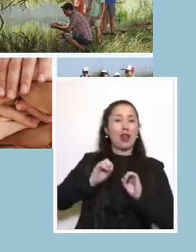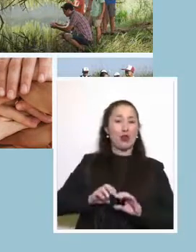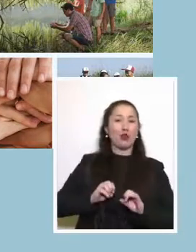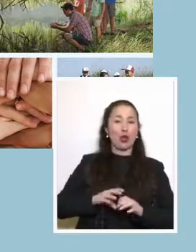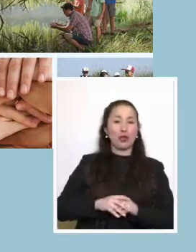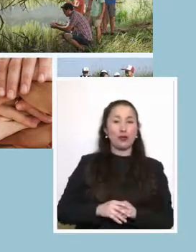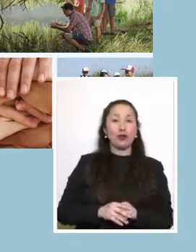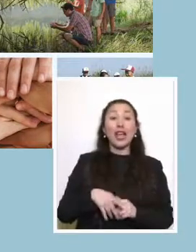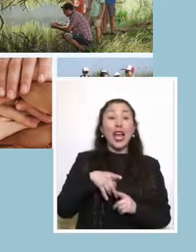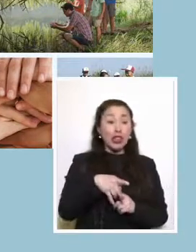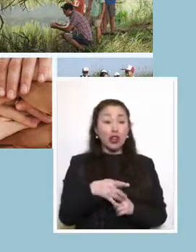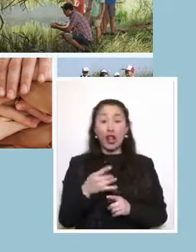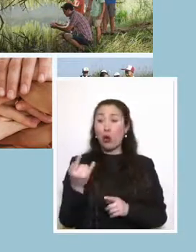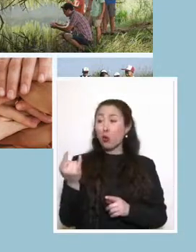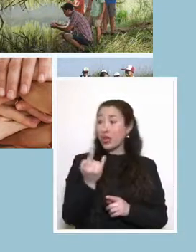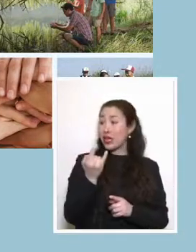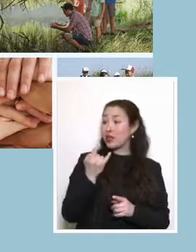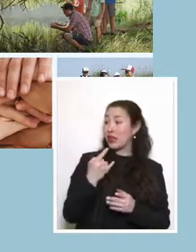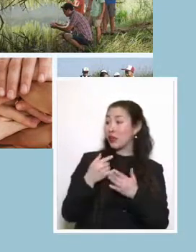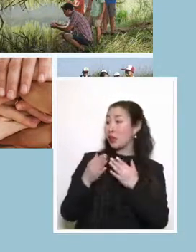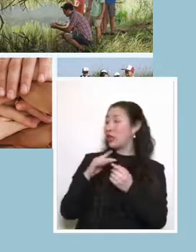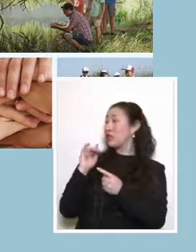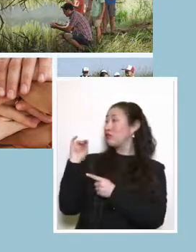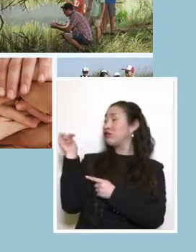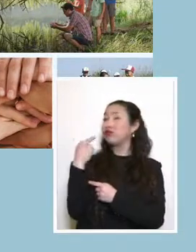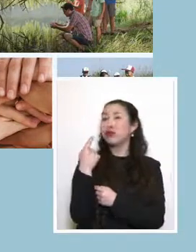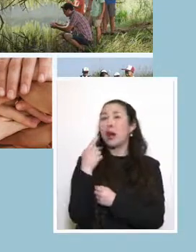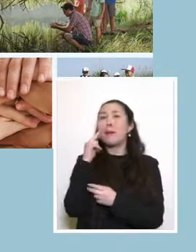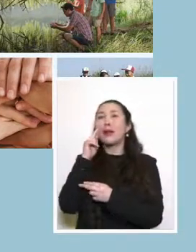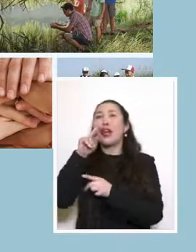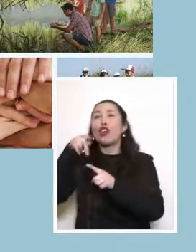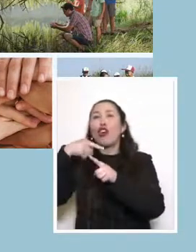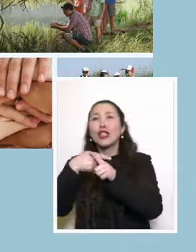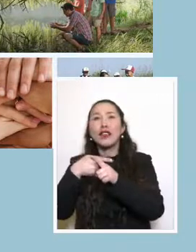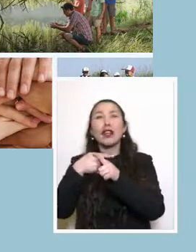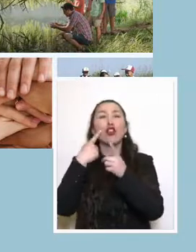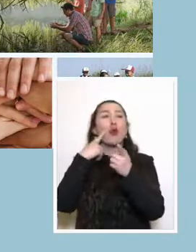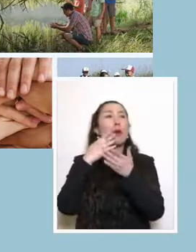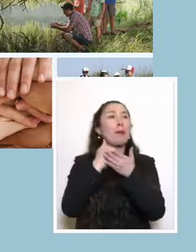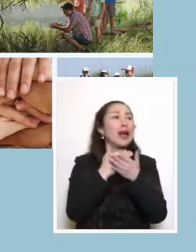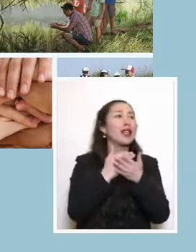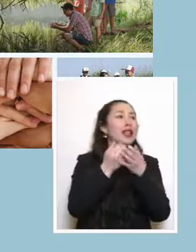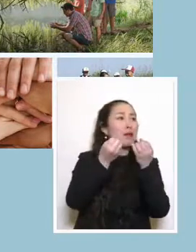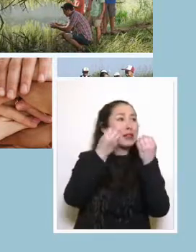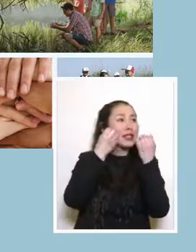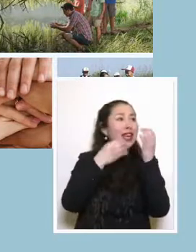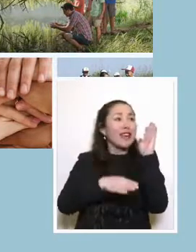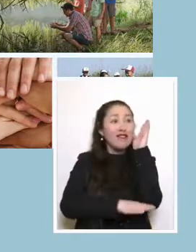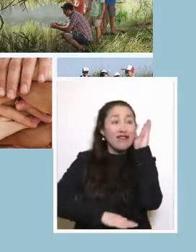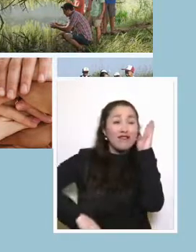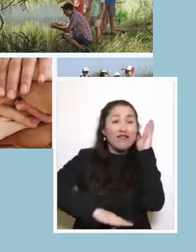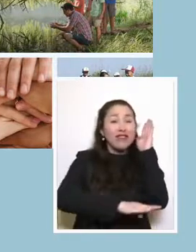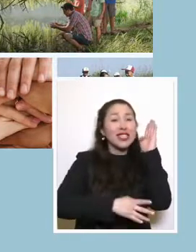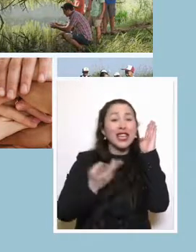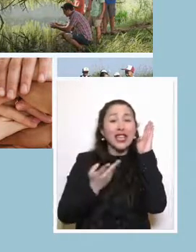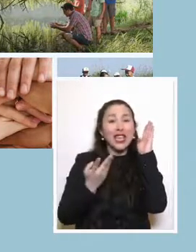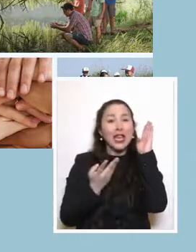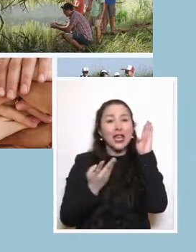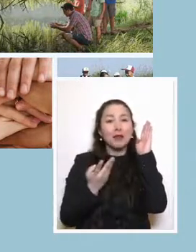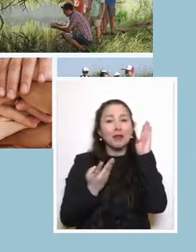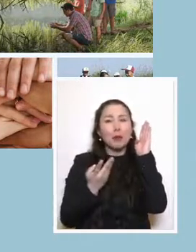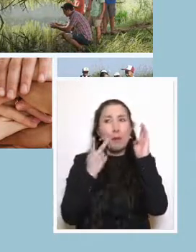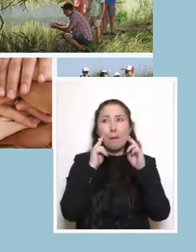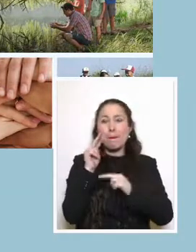que repensamos programas de aprendizaje reorientados fundamentalmente nuestro